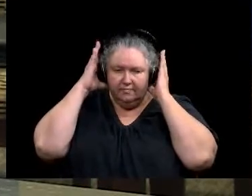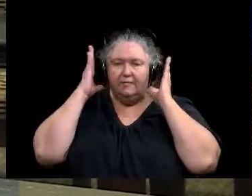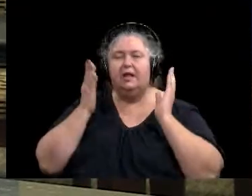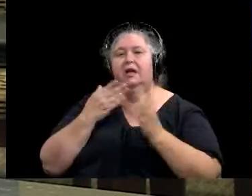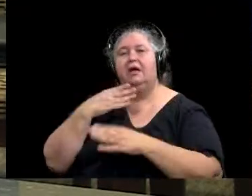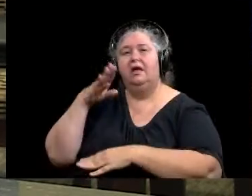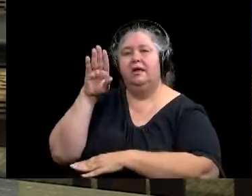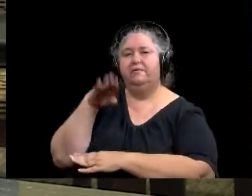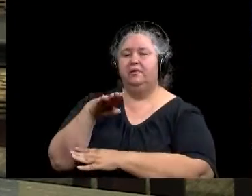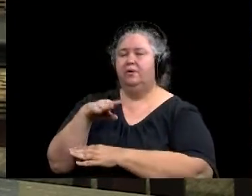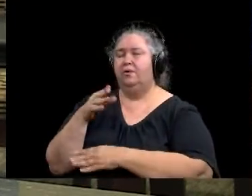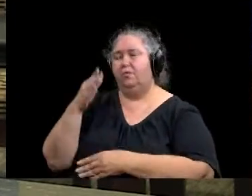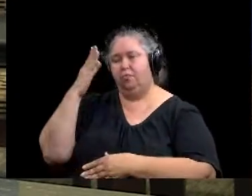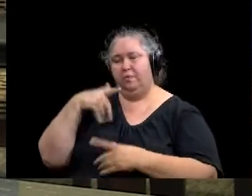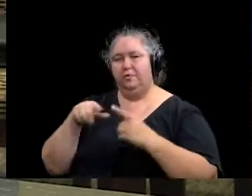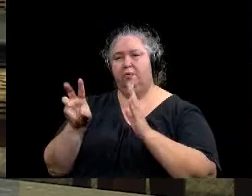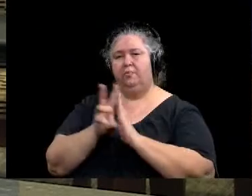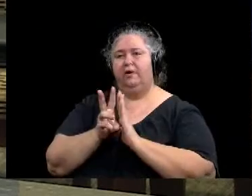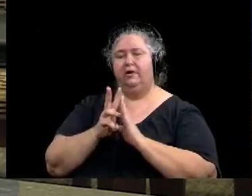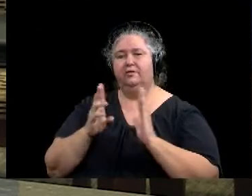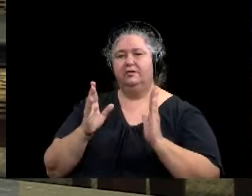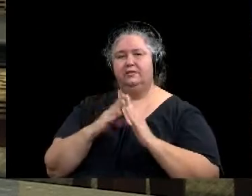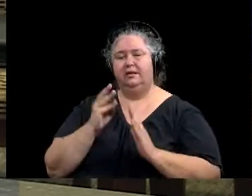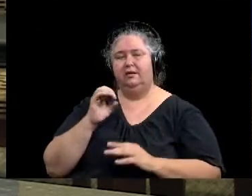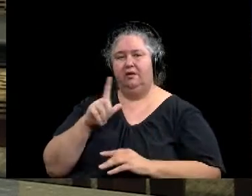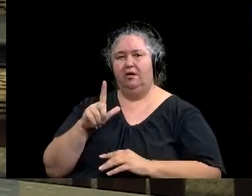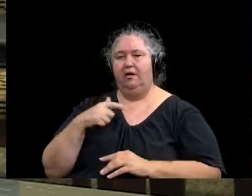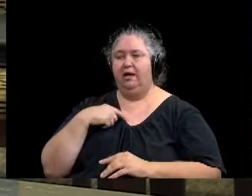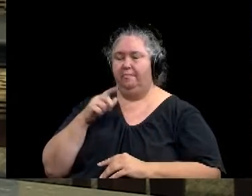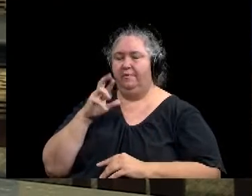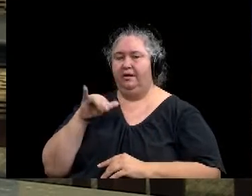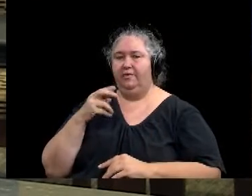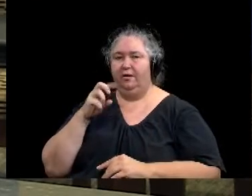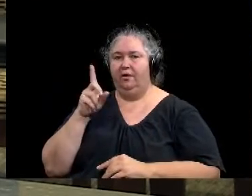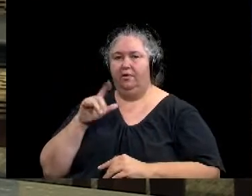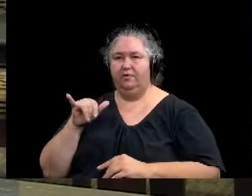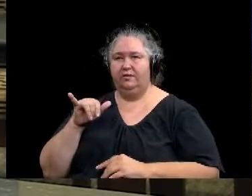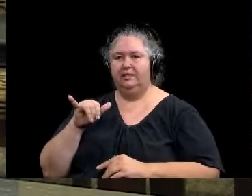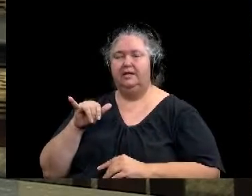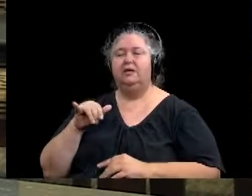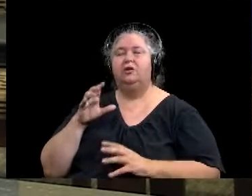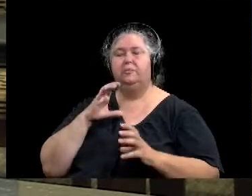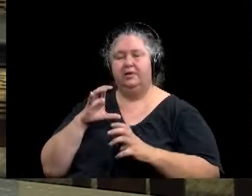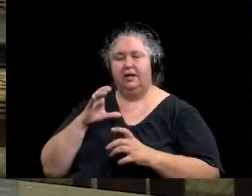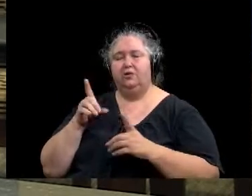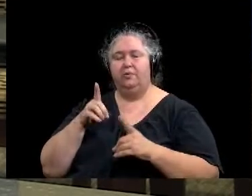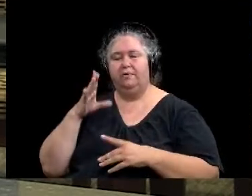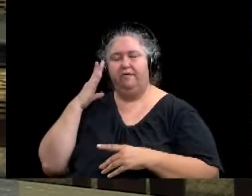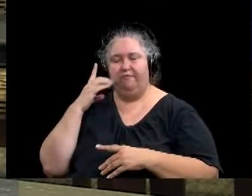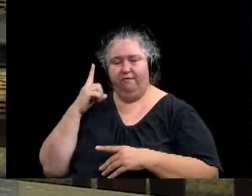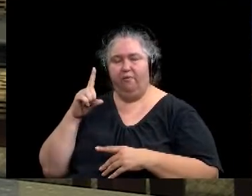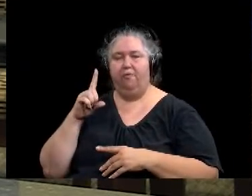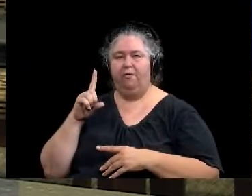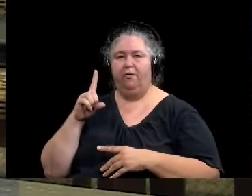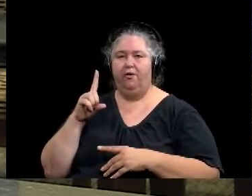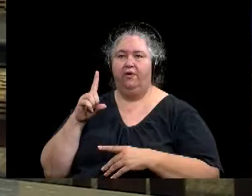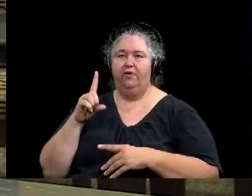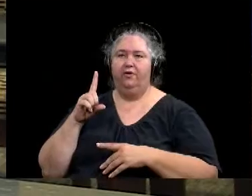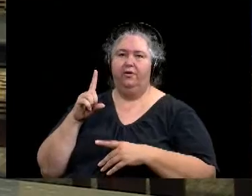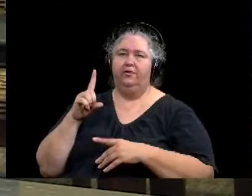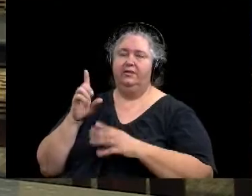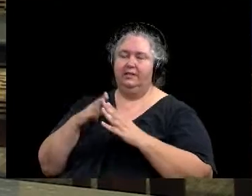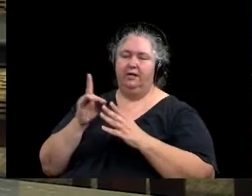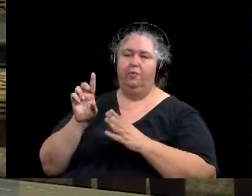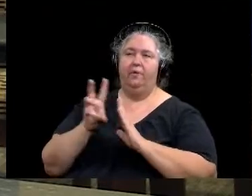buenas tardes y bienvenidos a la ciudad de huesca soy la hija de el director de comunicaciones